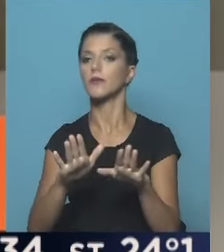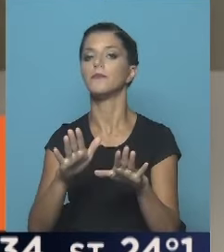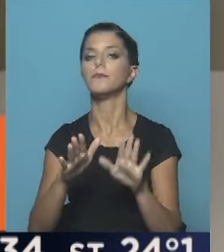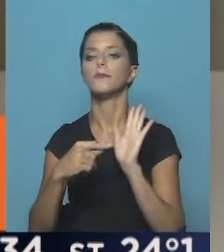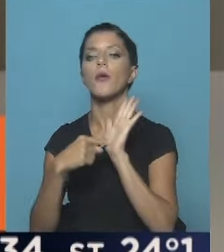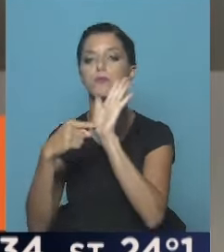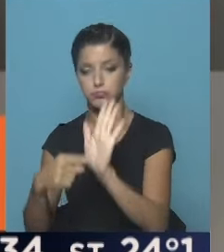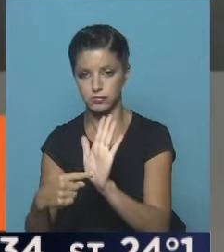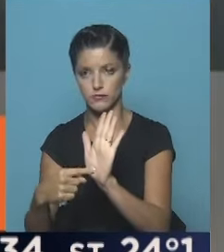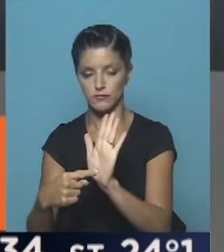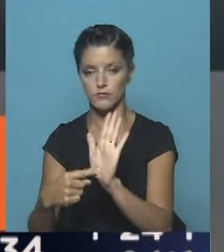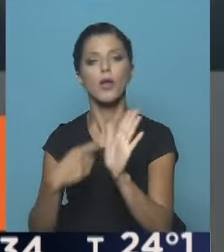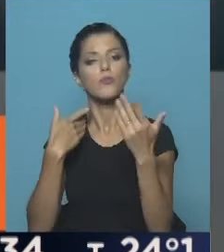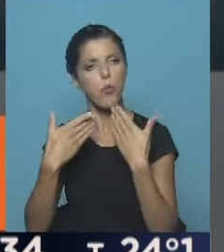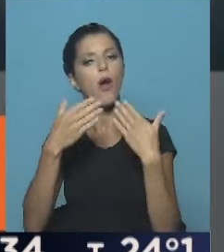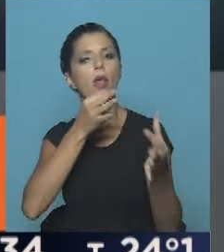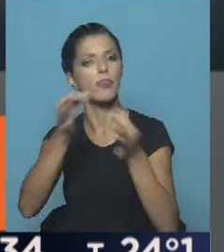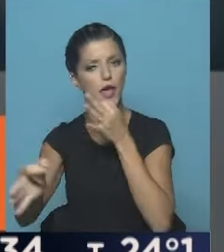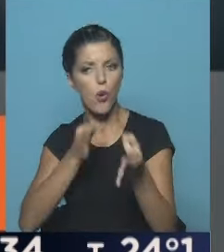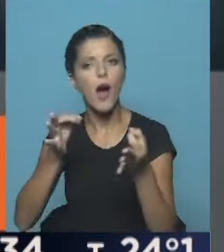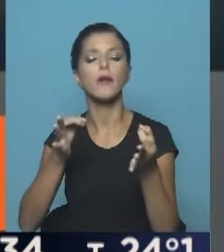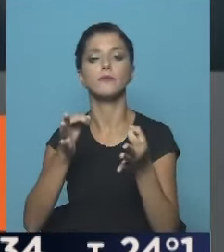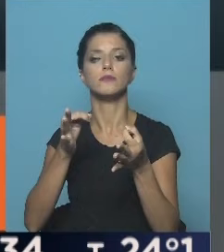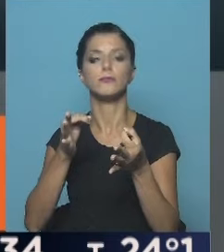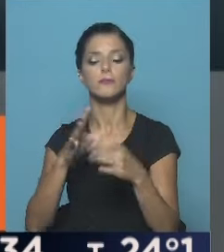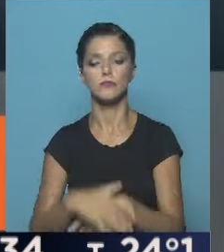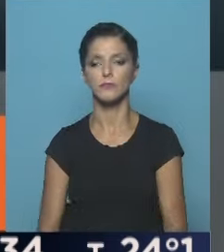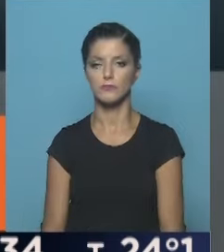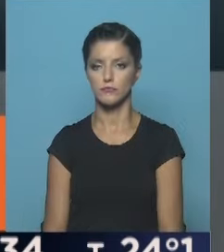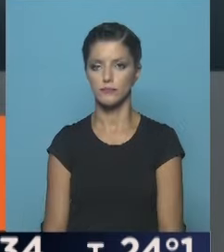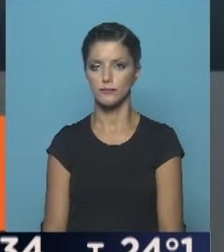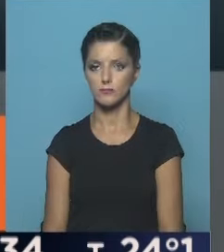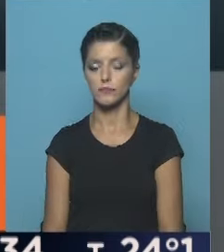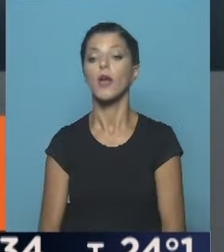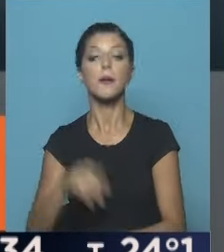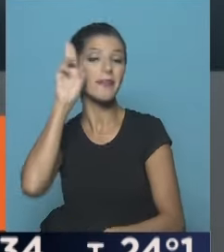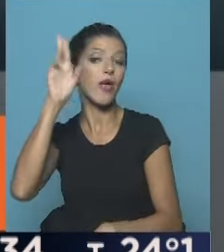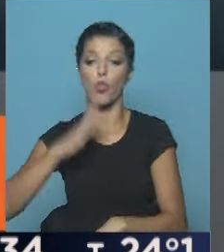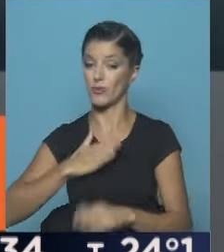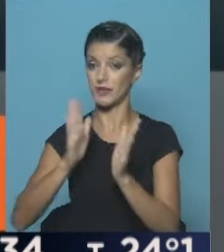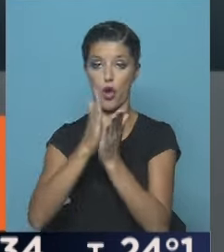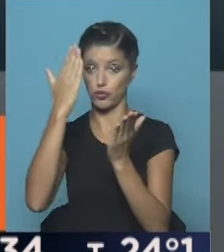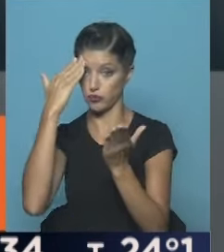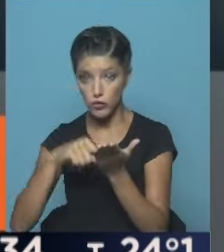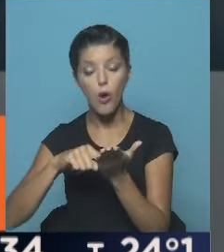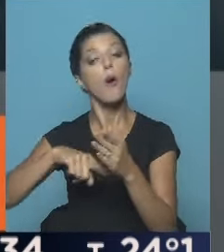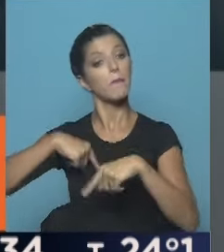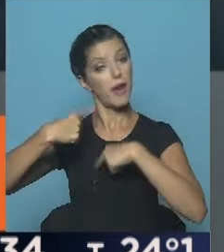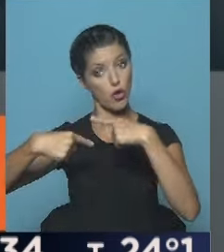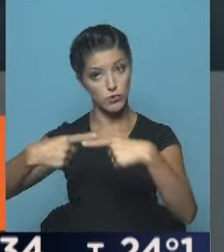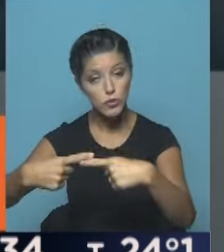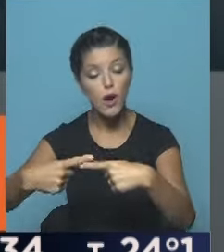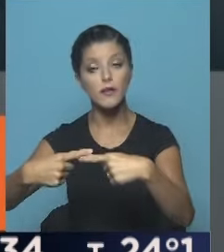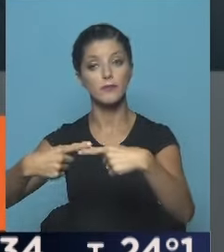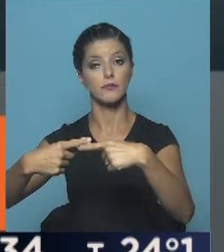las capacidades de diálogo y resolución que se pueden activar con nuestra Constitución para seguir disfrutando, como siempre,